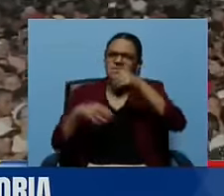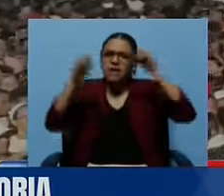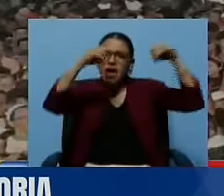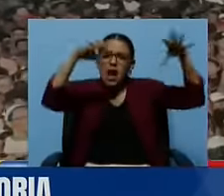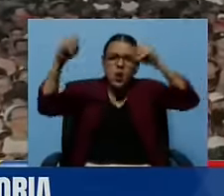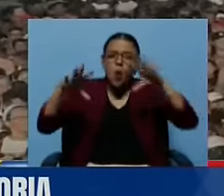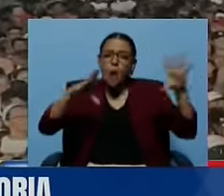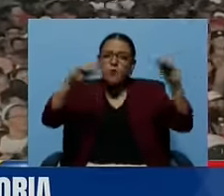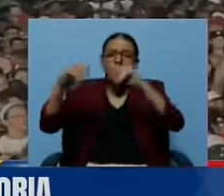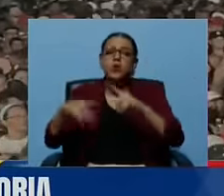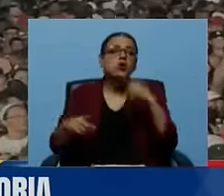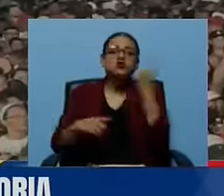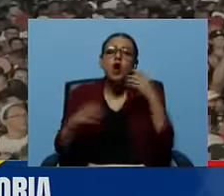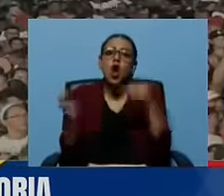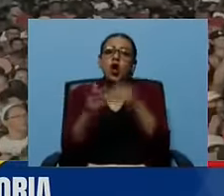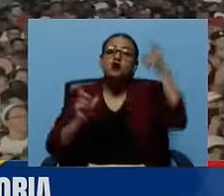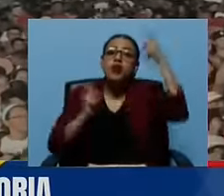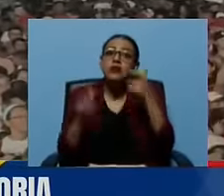los chavistas.